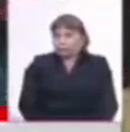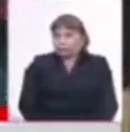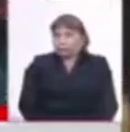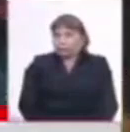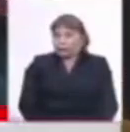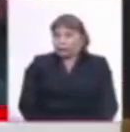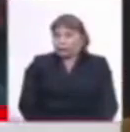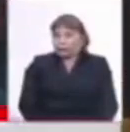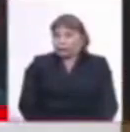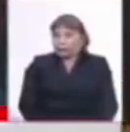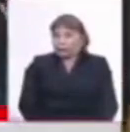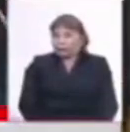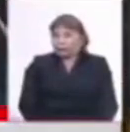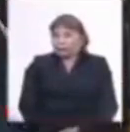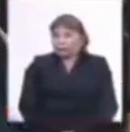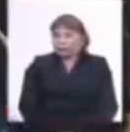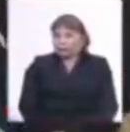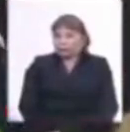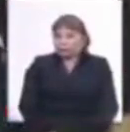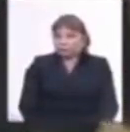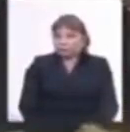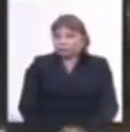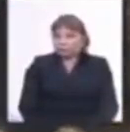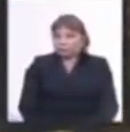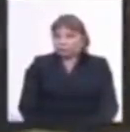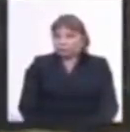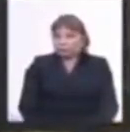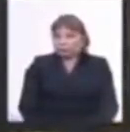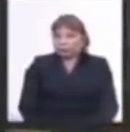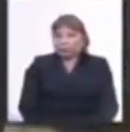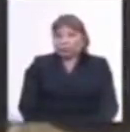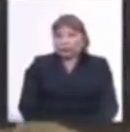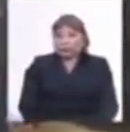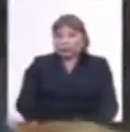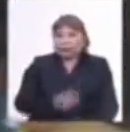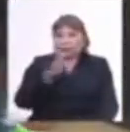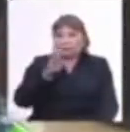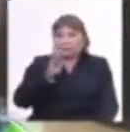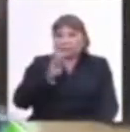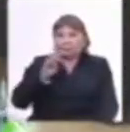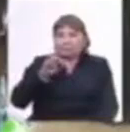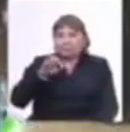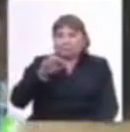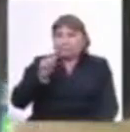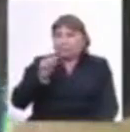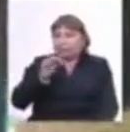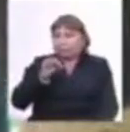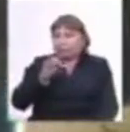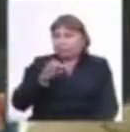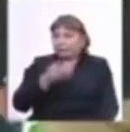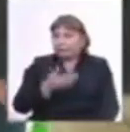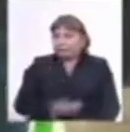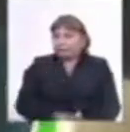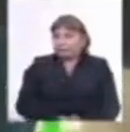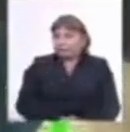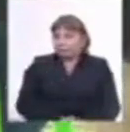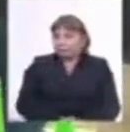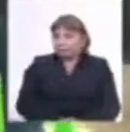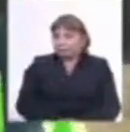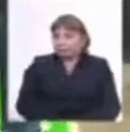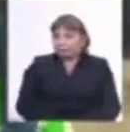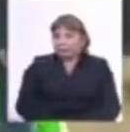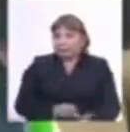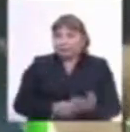un saludo a la bandera. Es simplemente declaramos interés nacional, ok, y si la autoridad no hace nada, no pasó